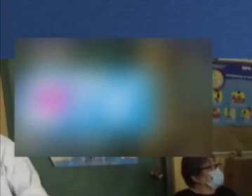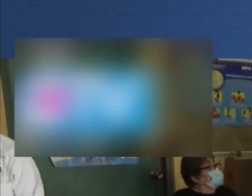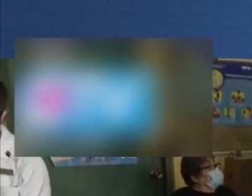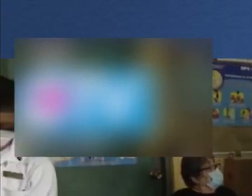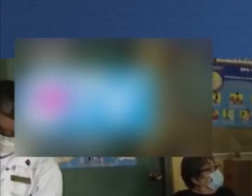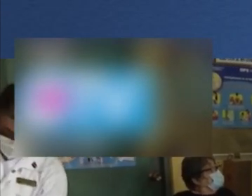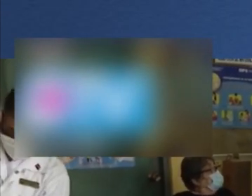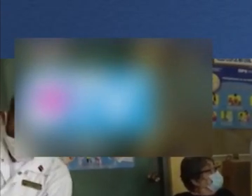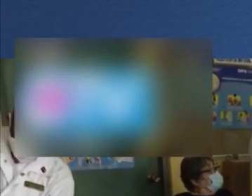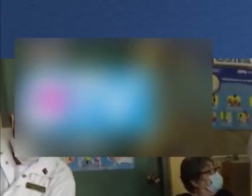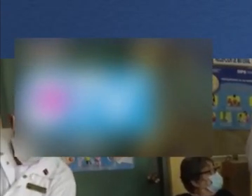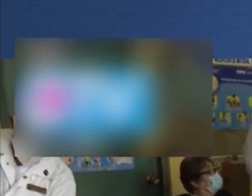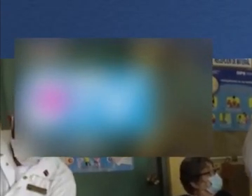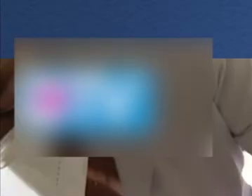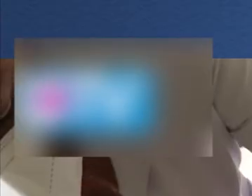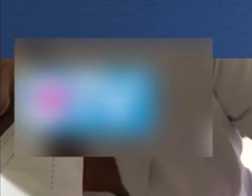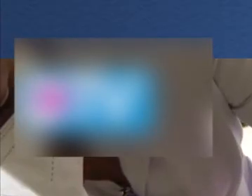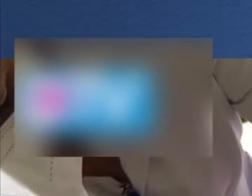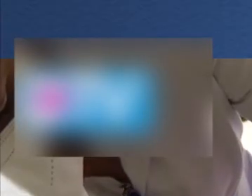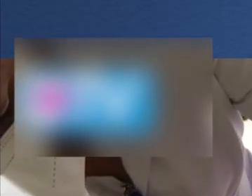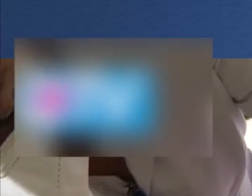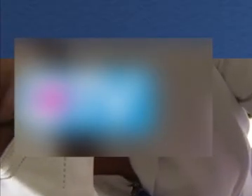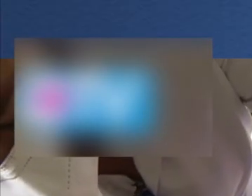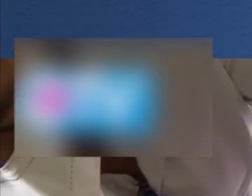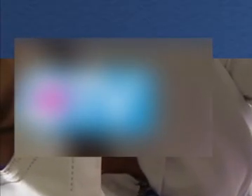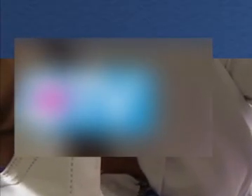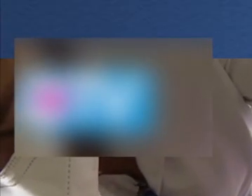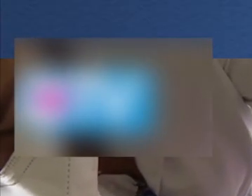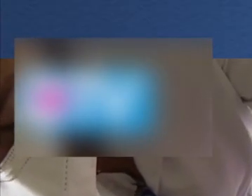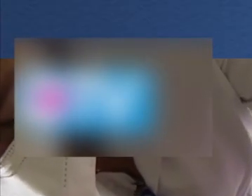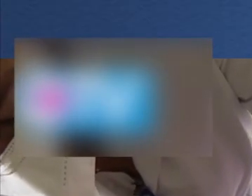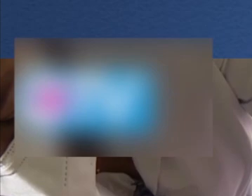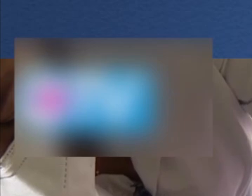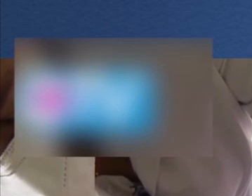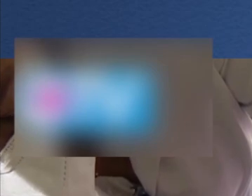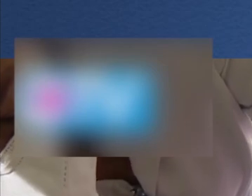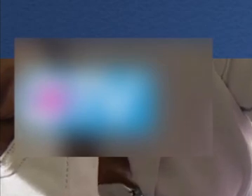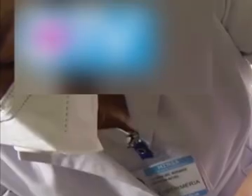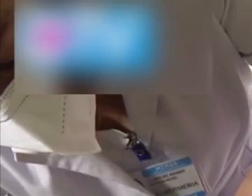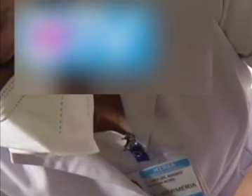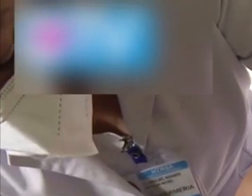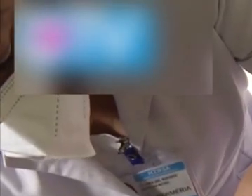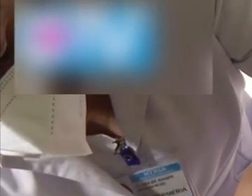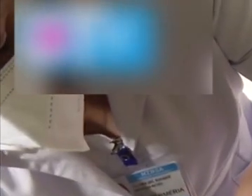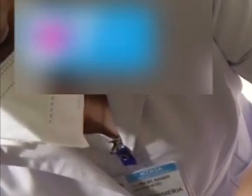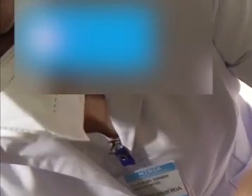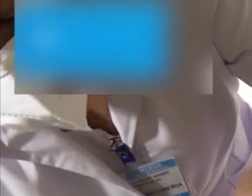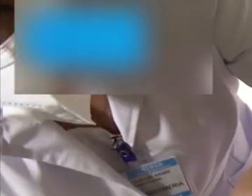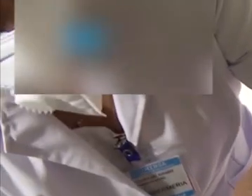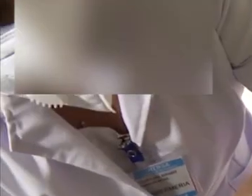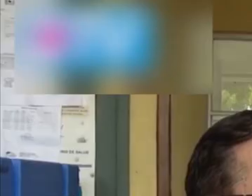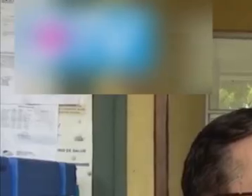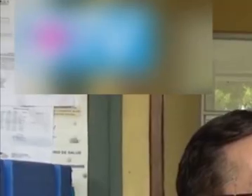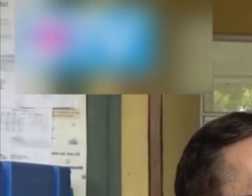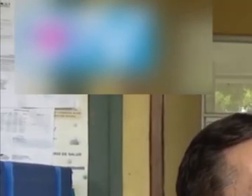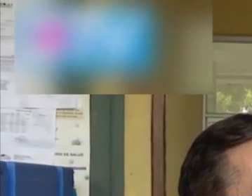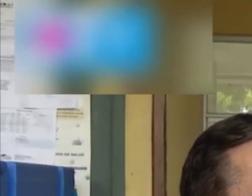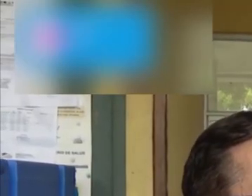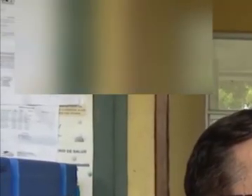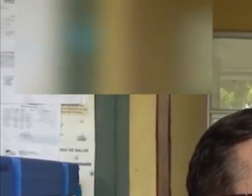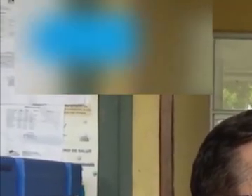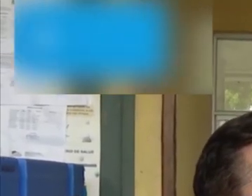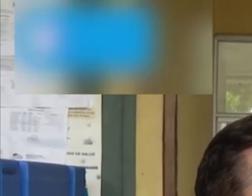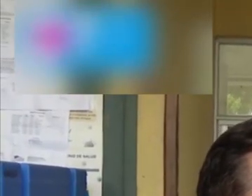La jornada de vacunación se continúa desarrollando este miércoles con la aplicación de las primeras dosis de AstraZeneca a personas